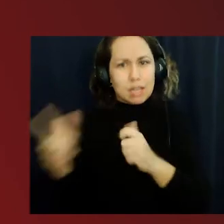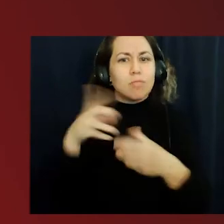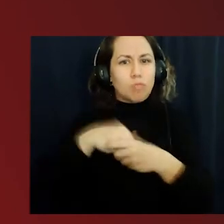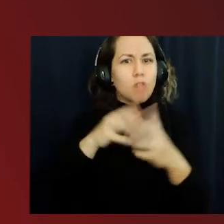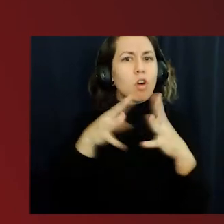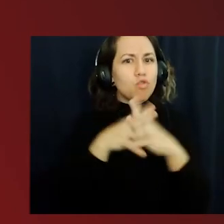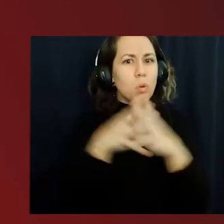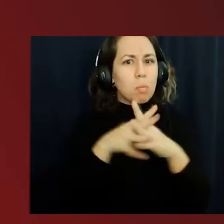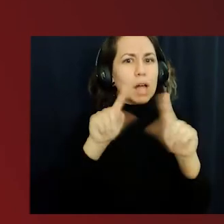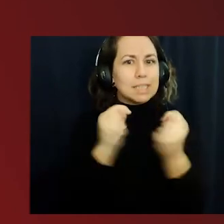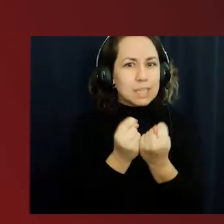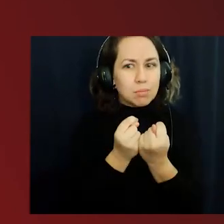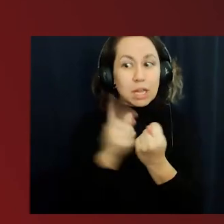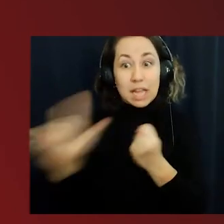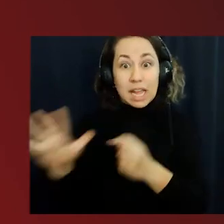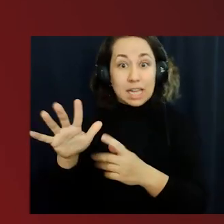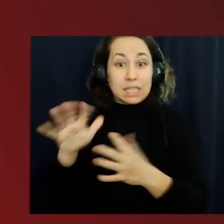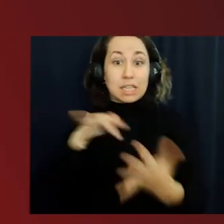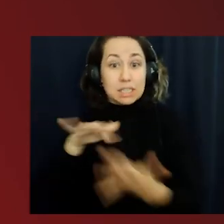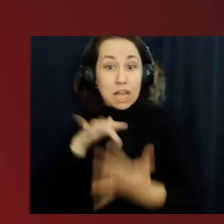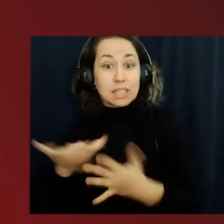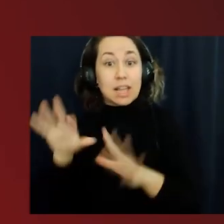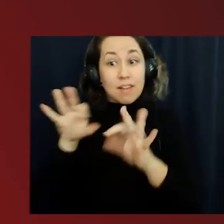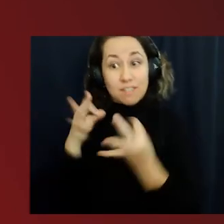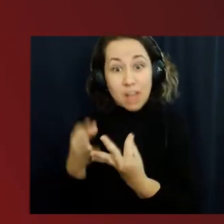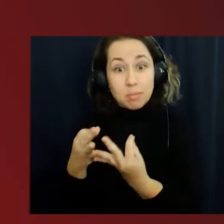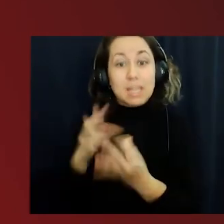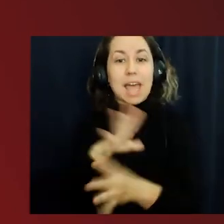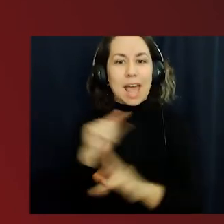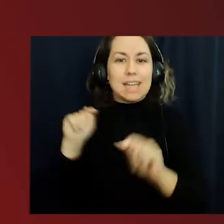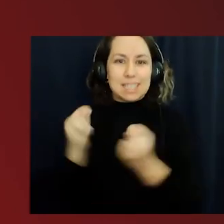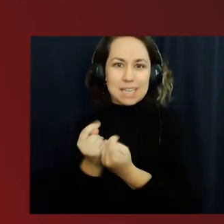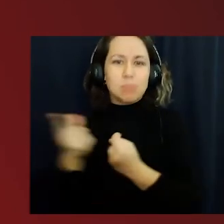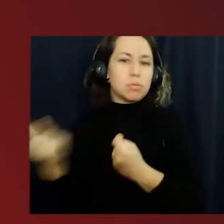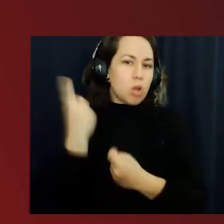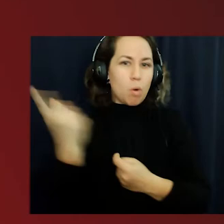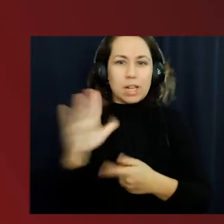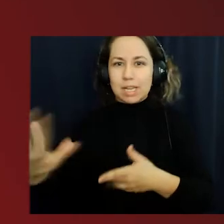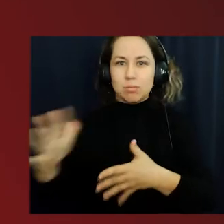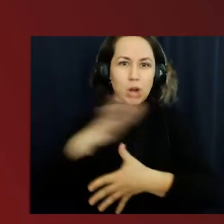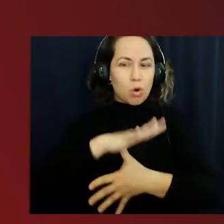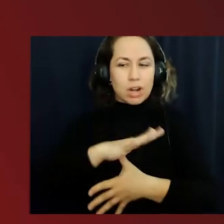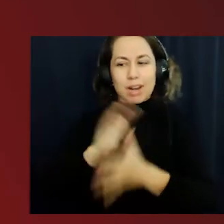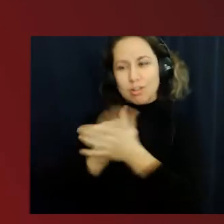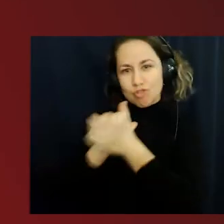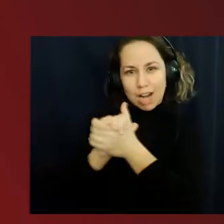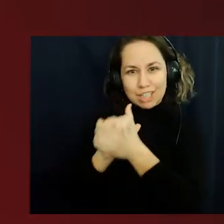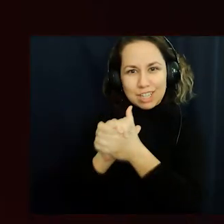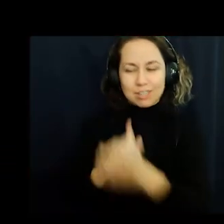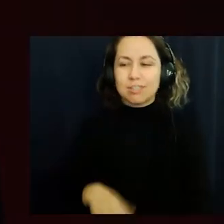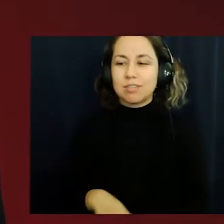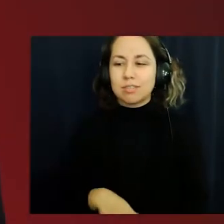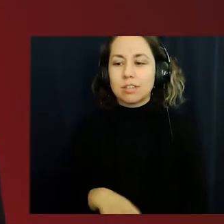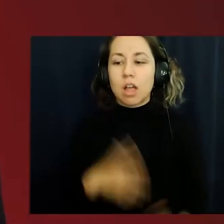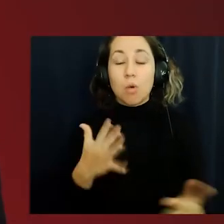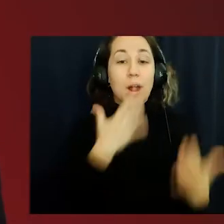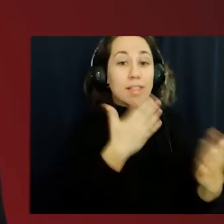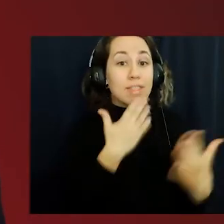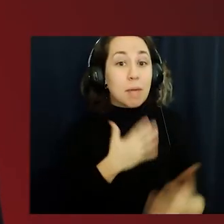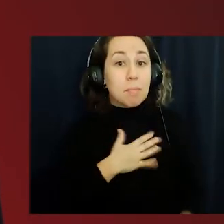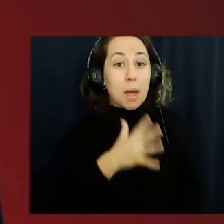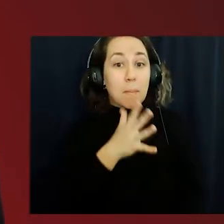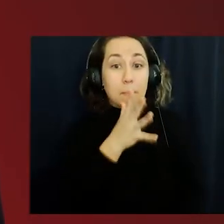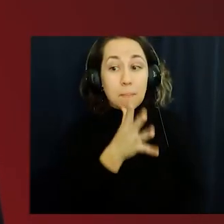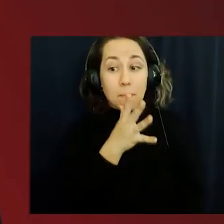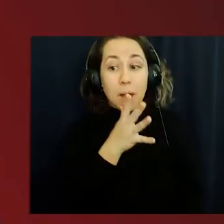fútbol americano y pone primero a sus estudios, su familia y su equipo. Felicidades, Abraham. Quiero agradecer a mi